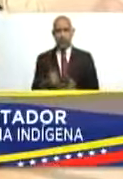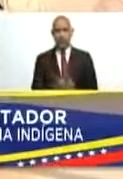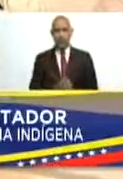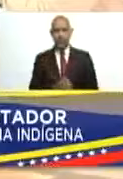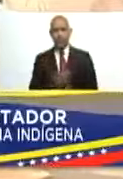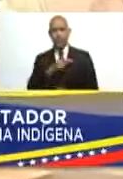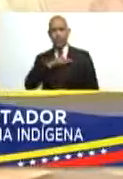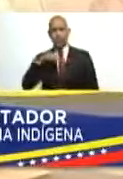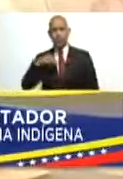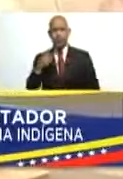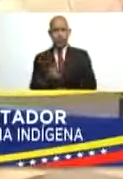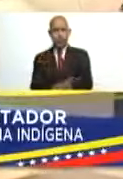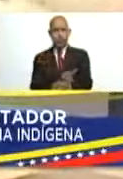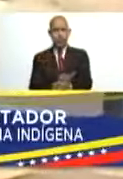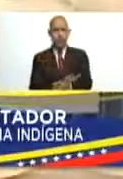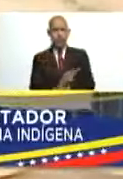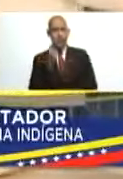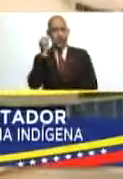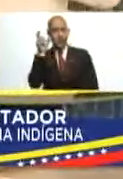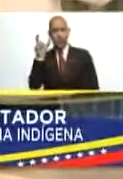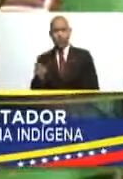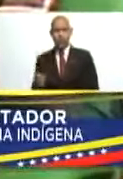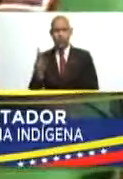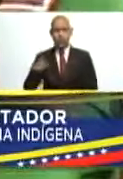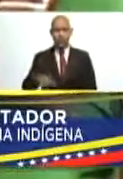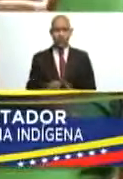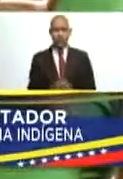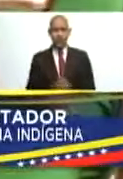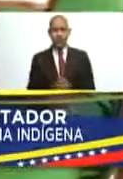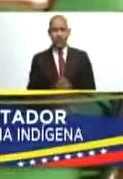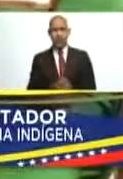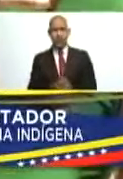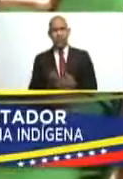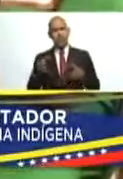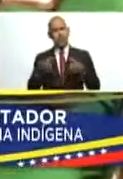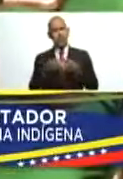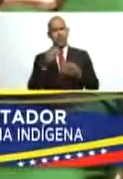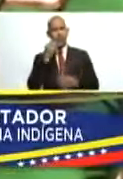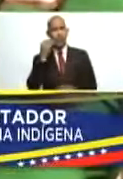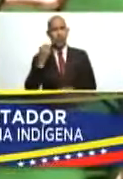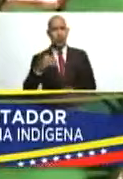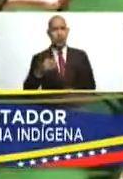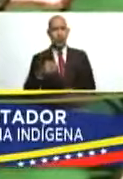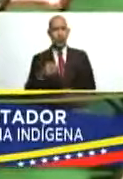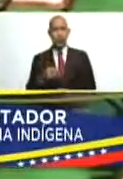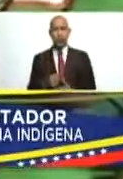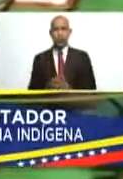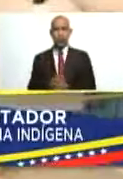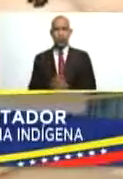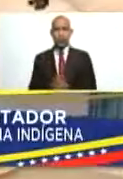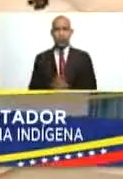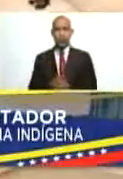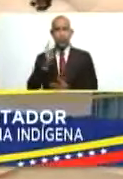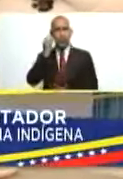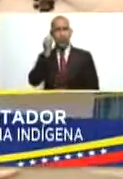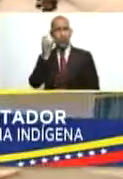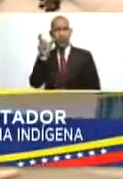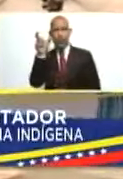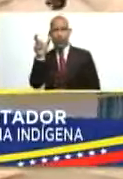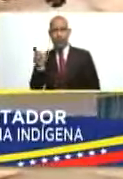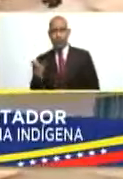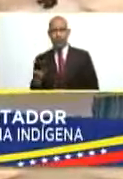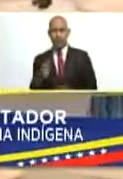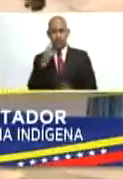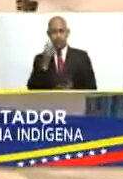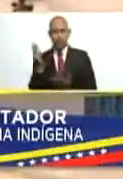nuestra hermana Noelí Pocaterra, y en la juventud más reciente con nuestra hermana Cariña Clara